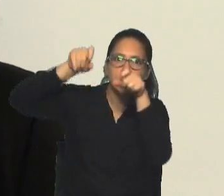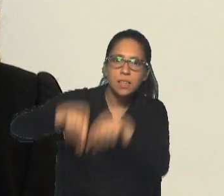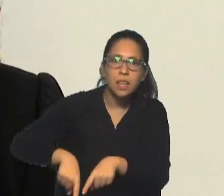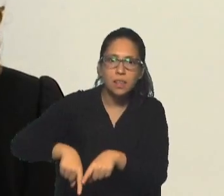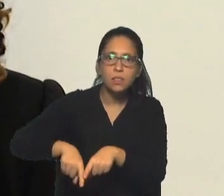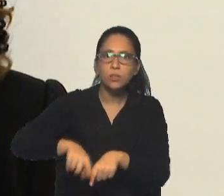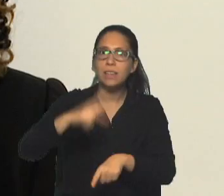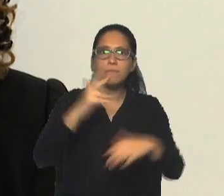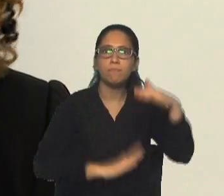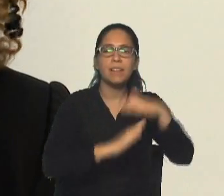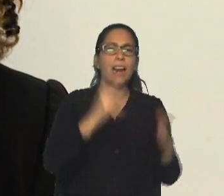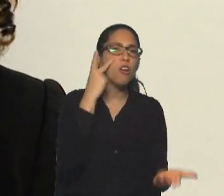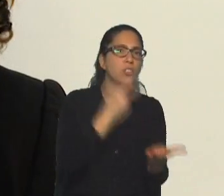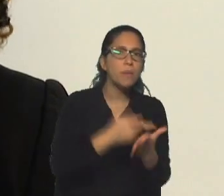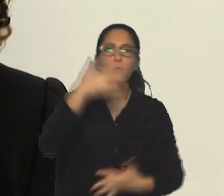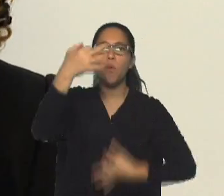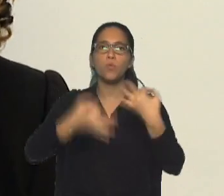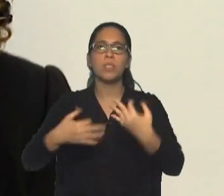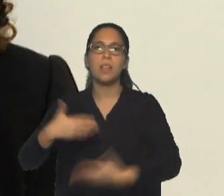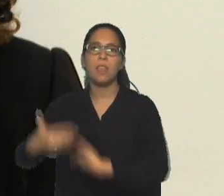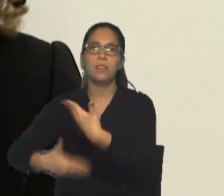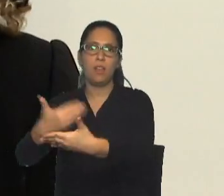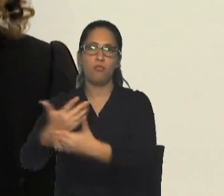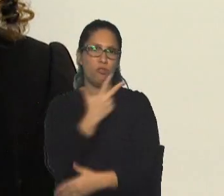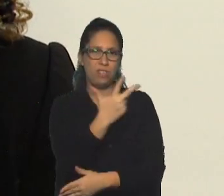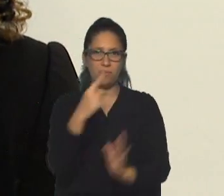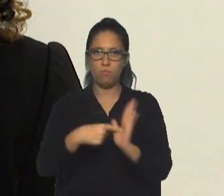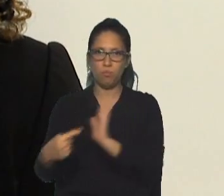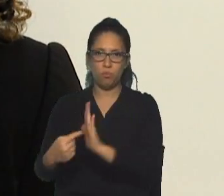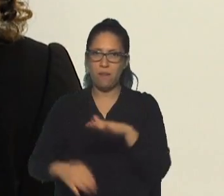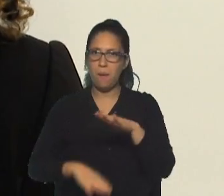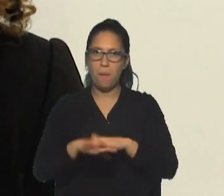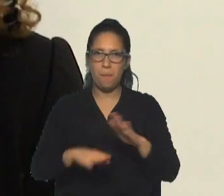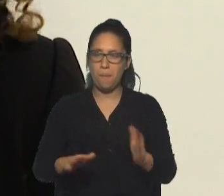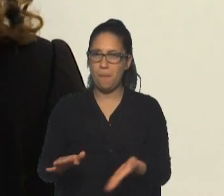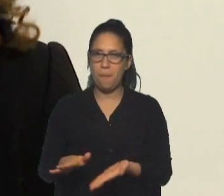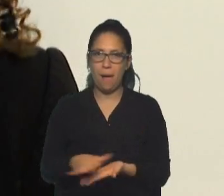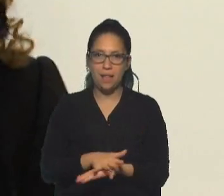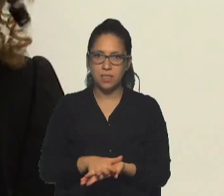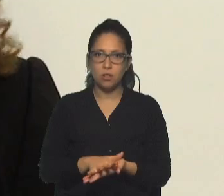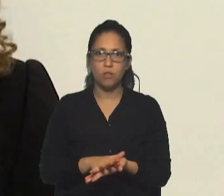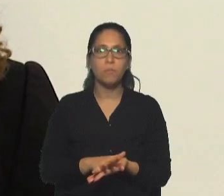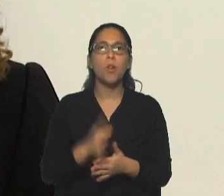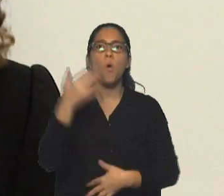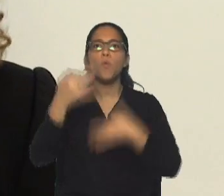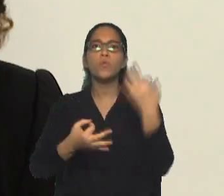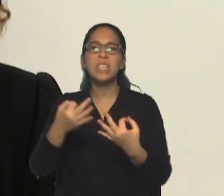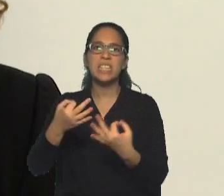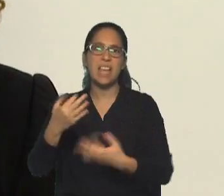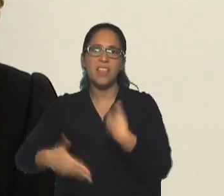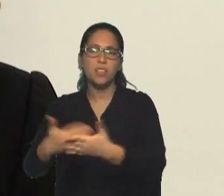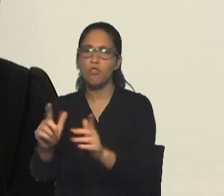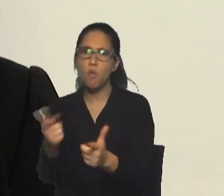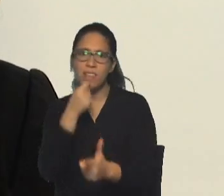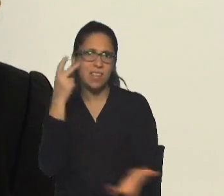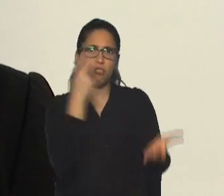reconocimiento justicia y desarrollo pero no tiene de Justicia ni tiene desarrollo a quien no se le ha